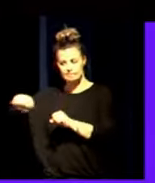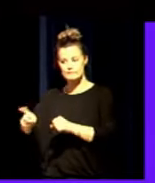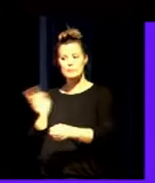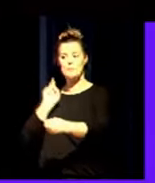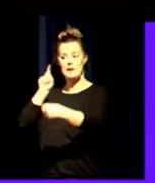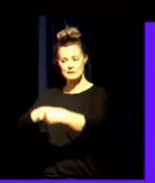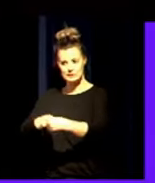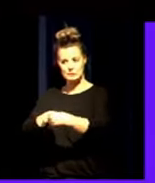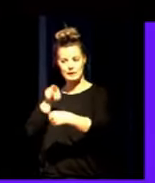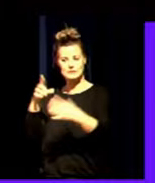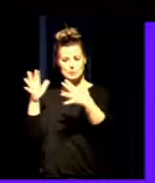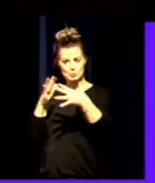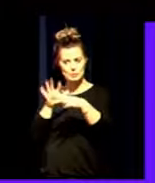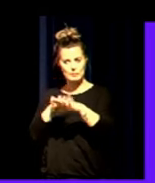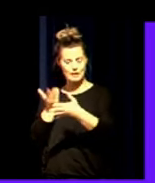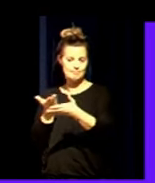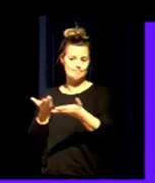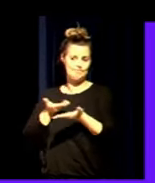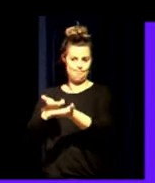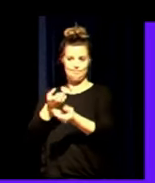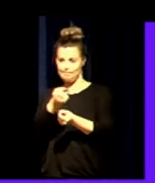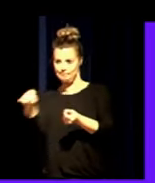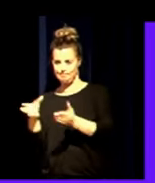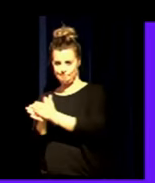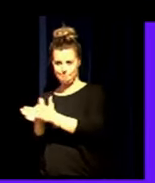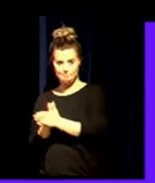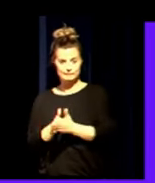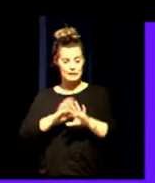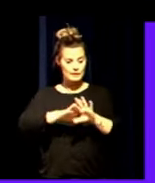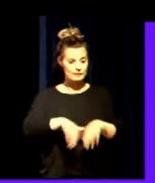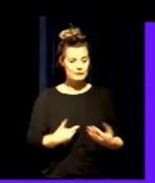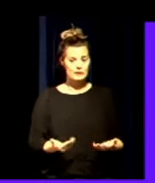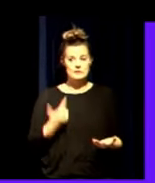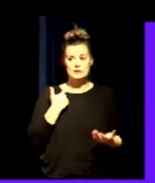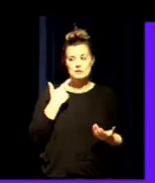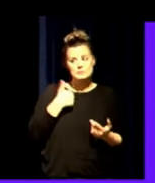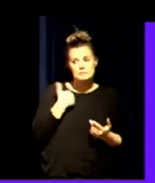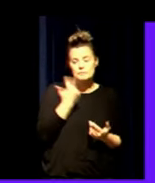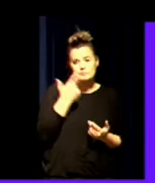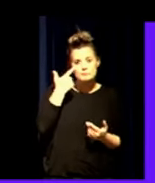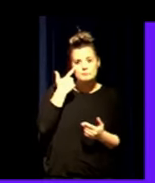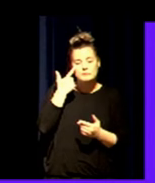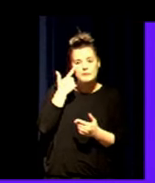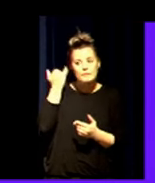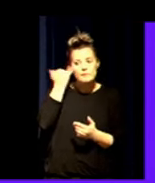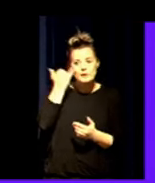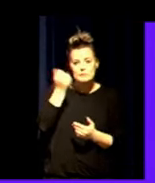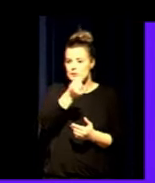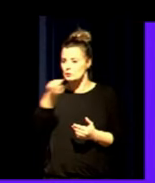estas estructuras, ¿no? Fundamentalmente, estar pendiente de las necesidades de los otros, fijaros,